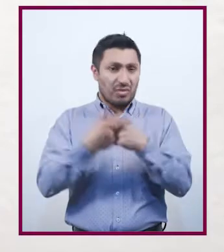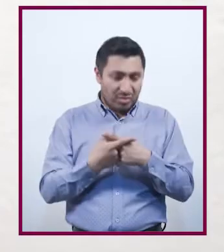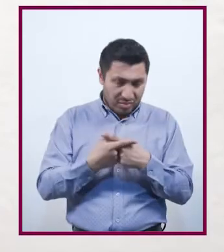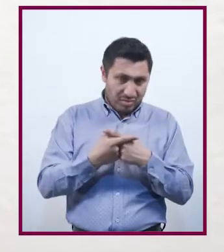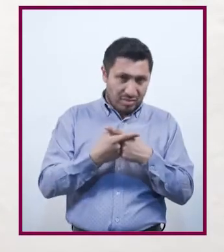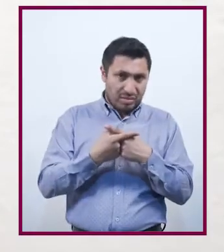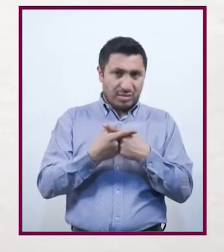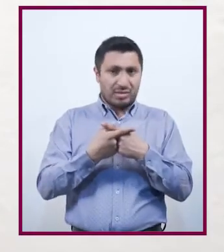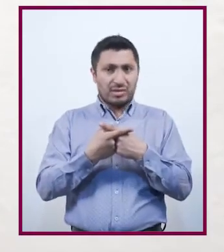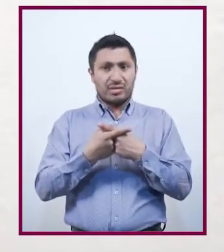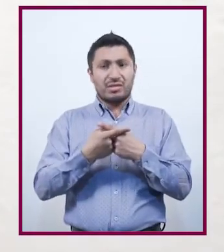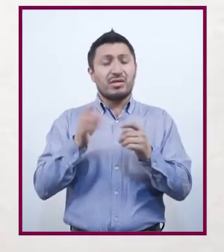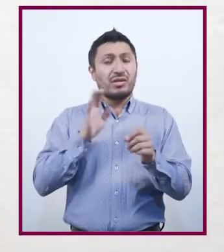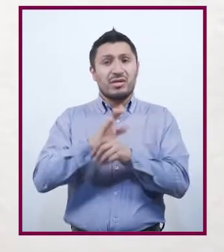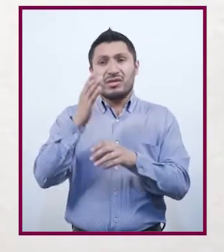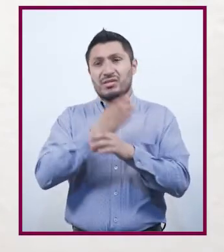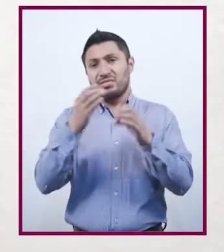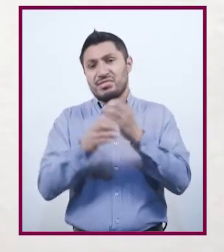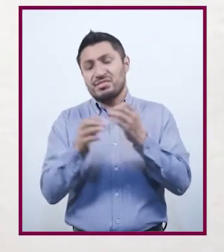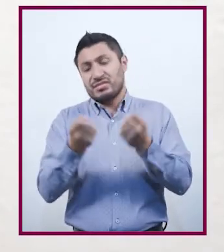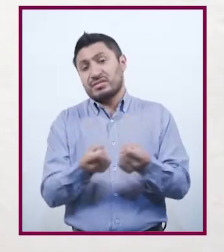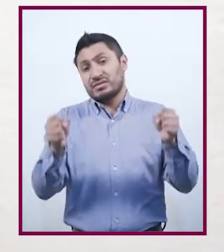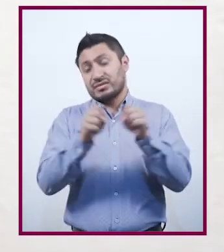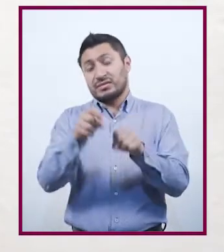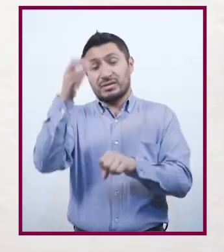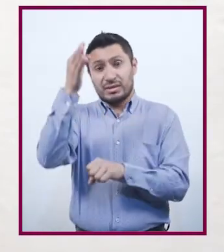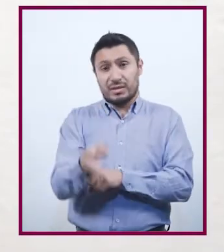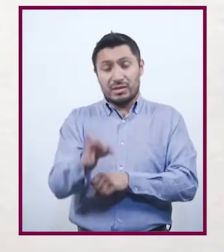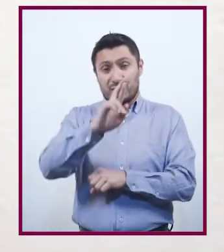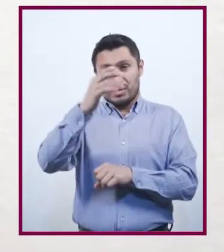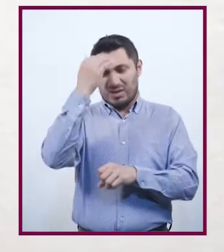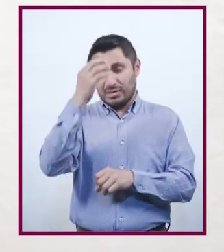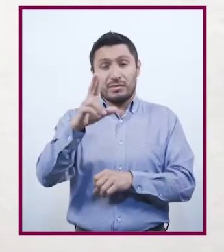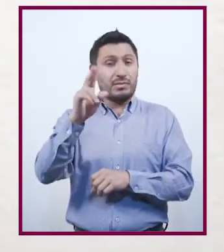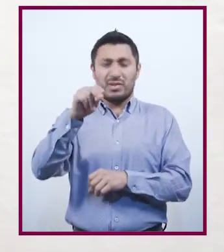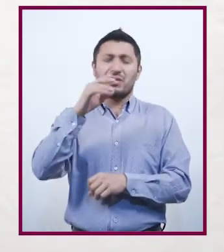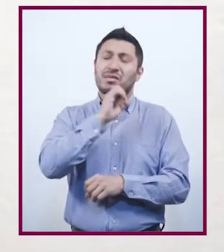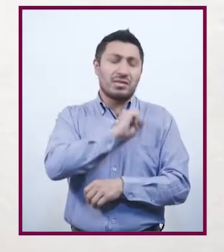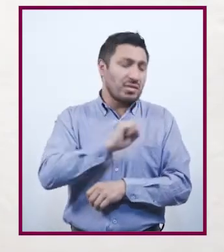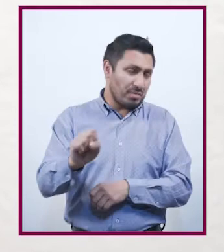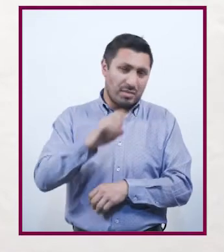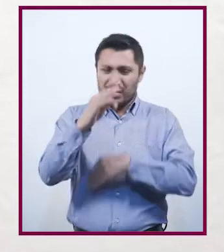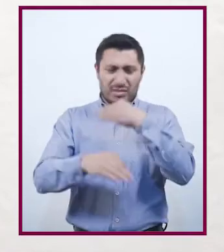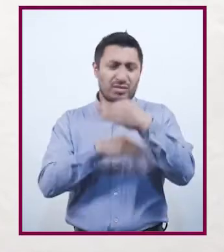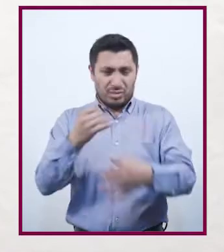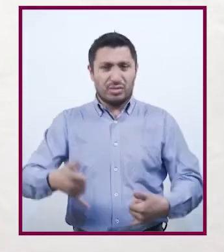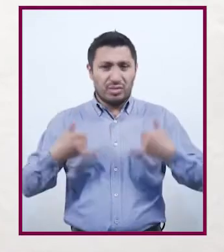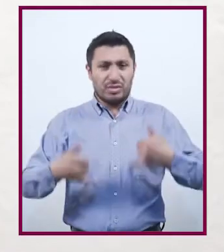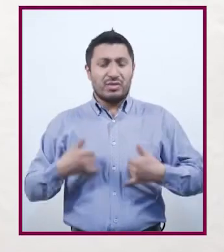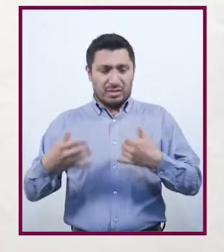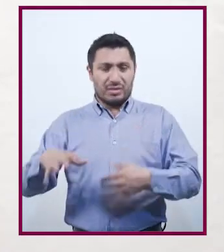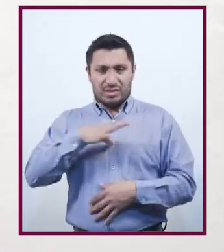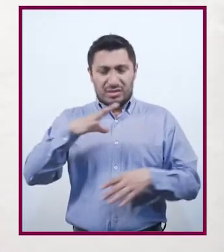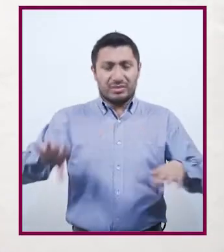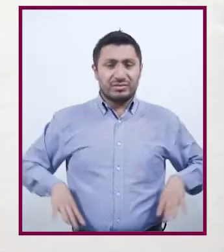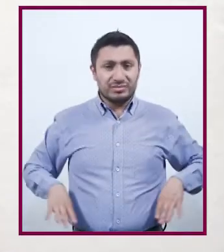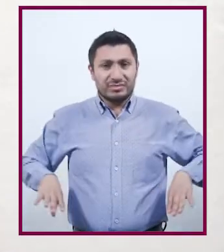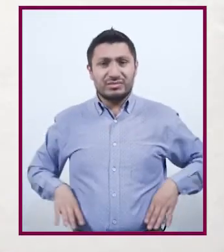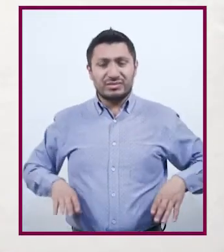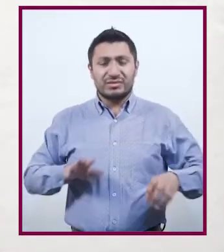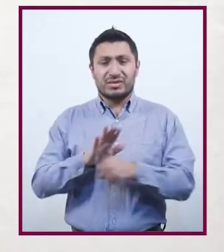son alternativas o están en contracorriente de los esquemas sociales socialmente aceptados o reconocidos, pero no hay nada de malo en